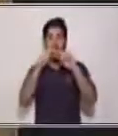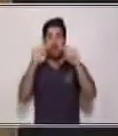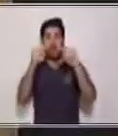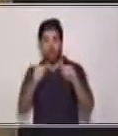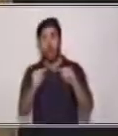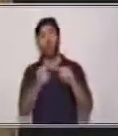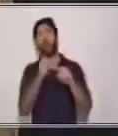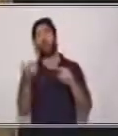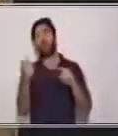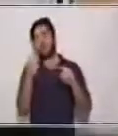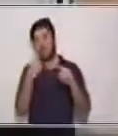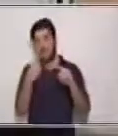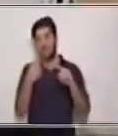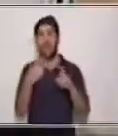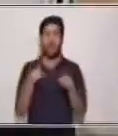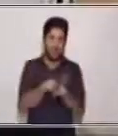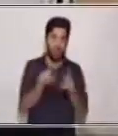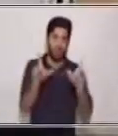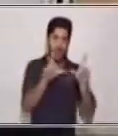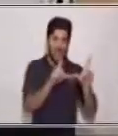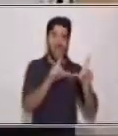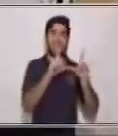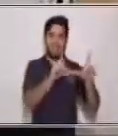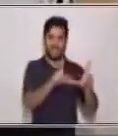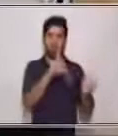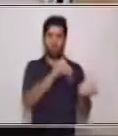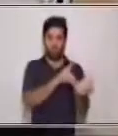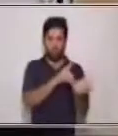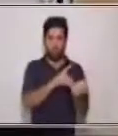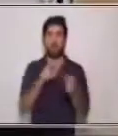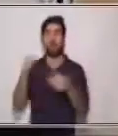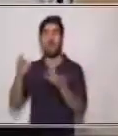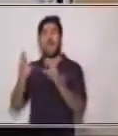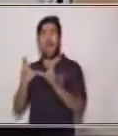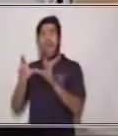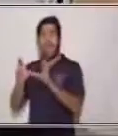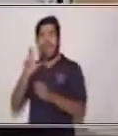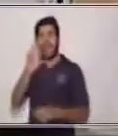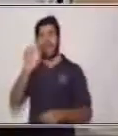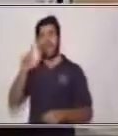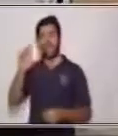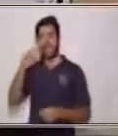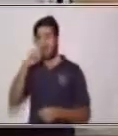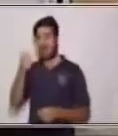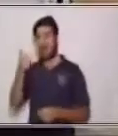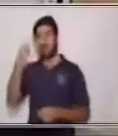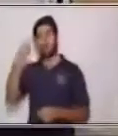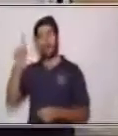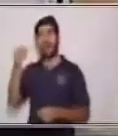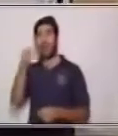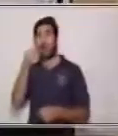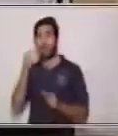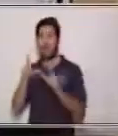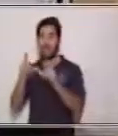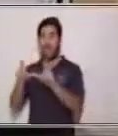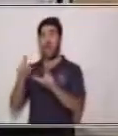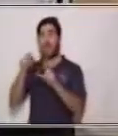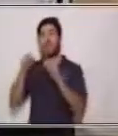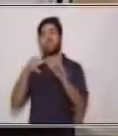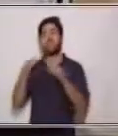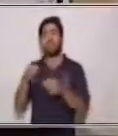sobre los textos instructivos antes de pasar a la estructura de la receta. Por ejemplo, yo acá